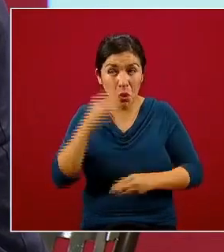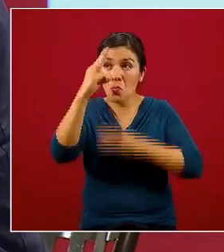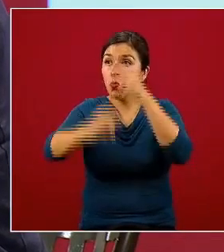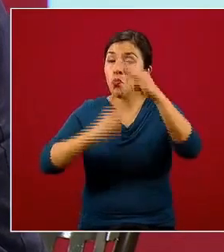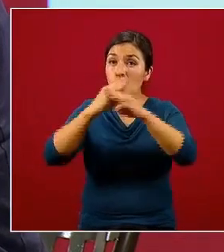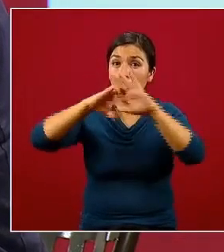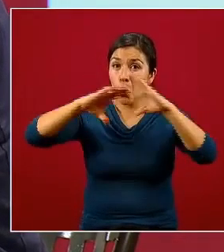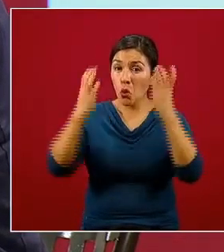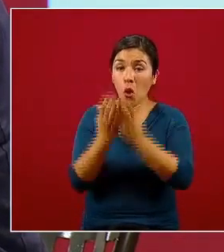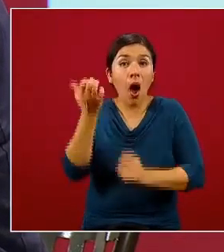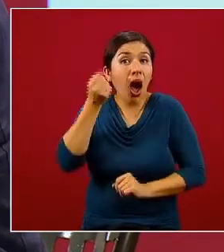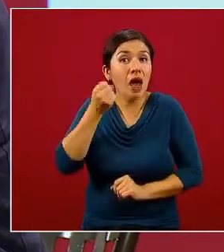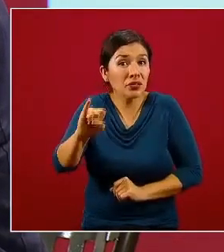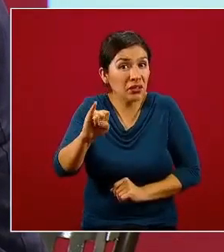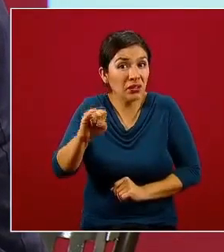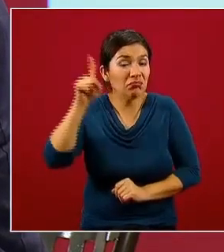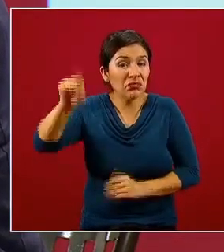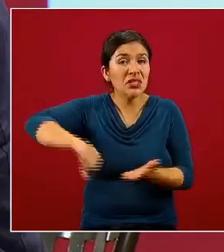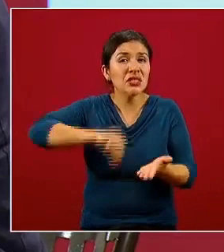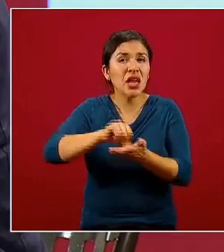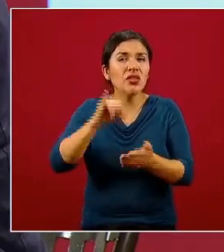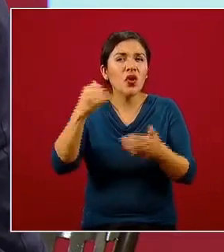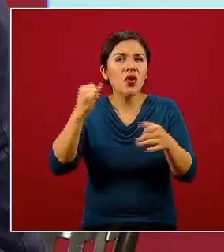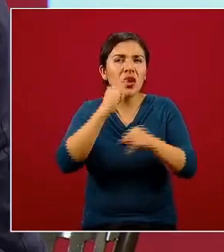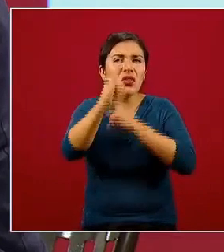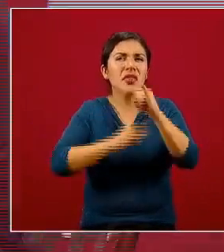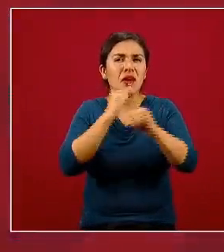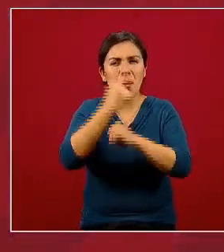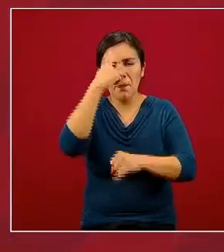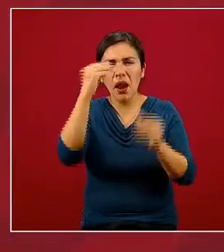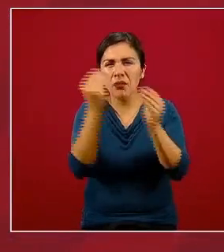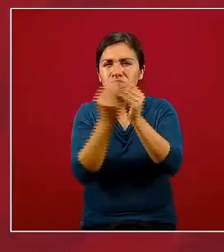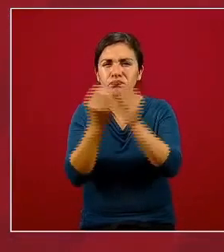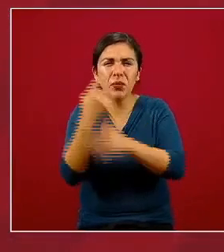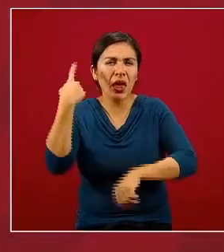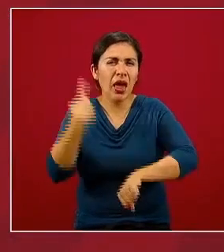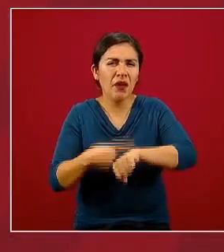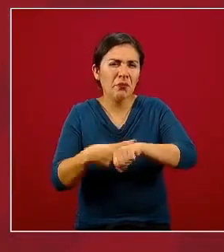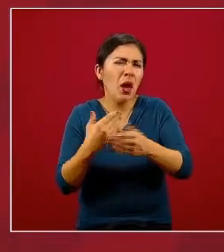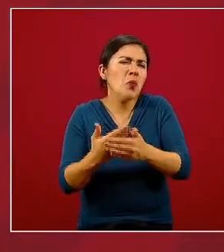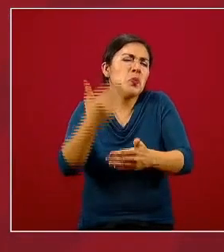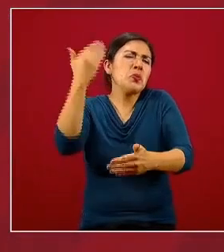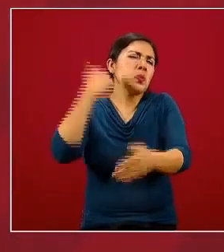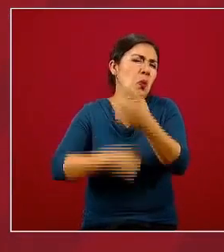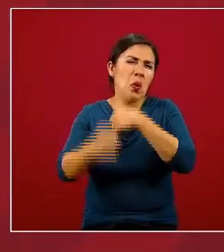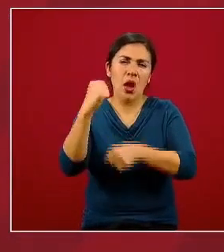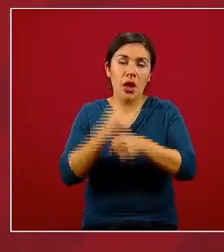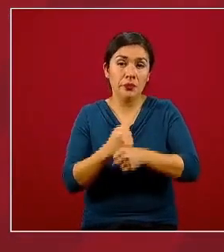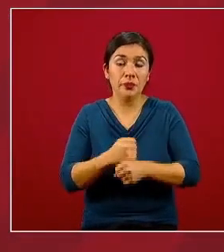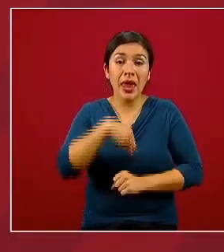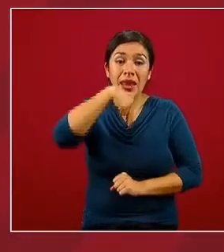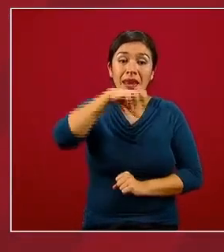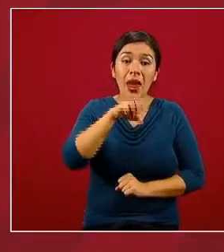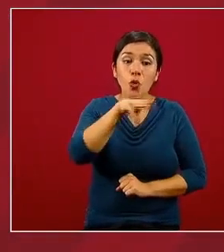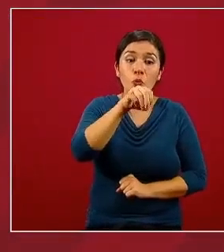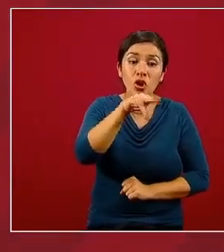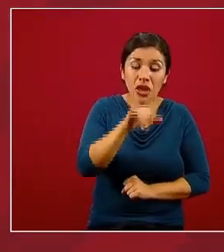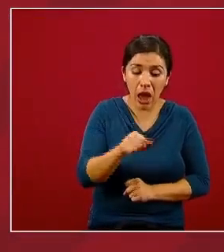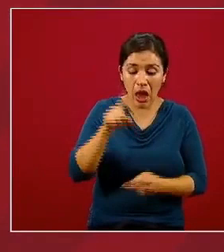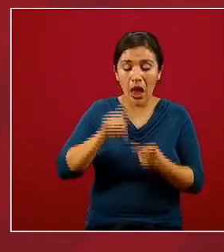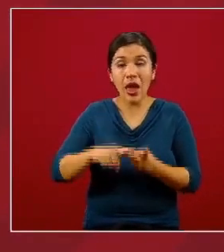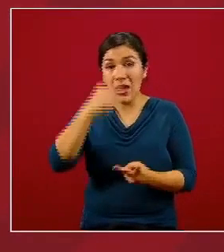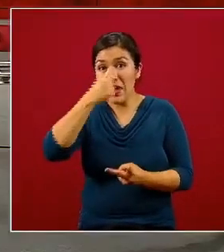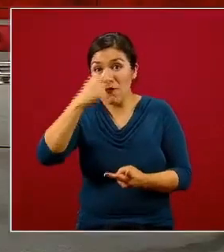mundo, esto así lo dispone el Centro Internacional de Clasificación de Enfermedades desde hace décadas, neumonía e influenza es la misma